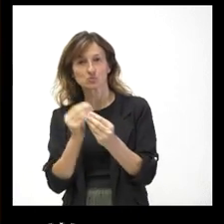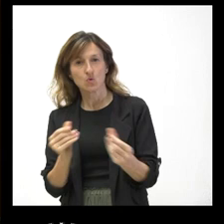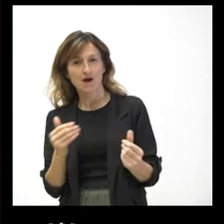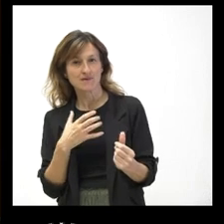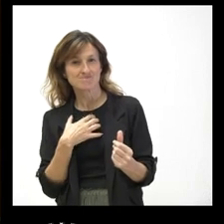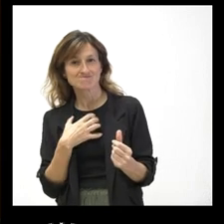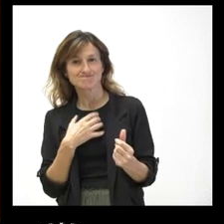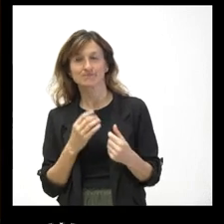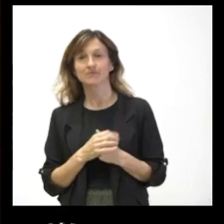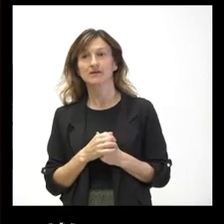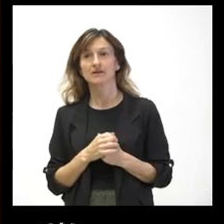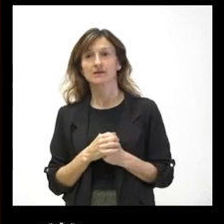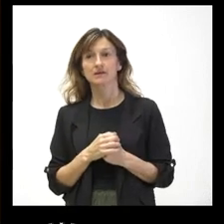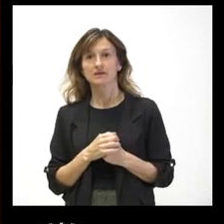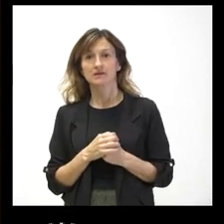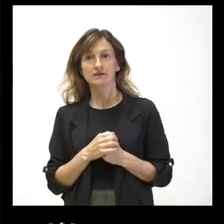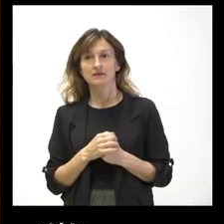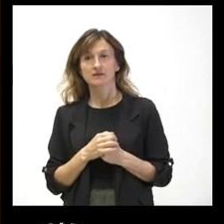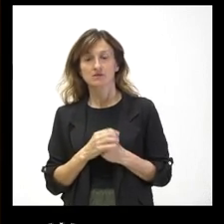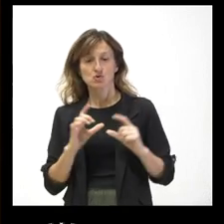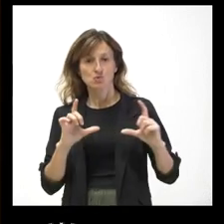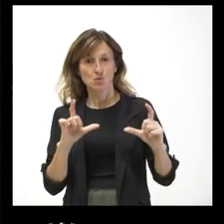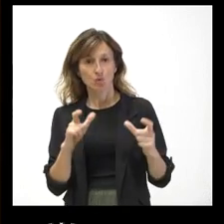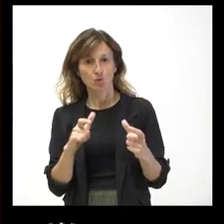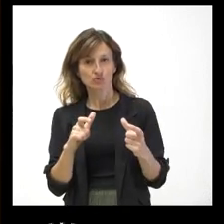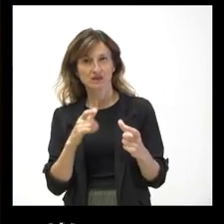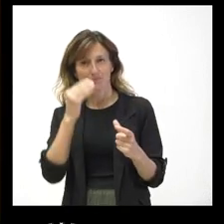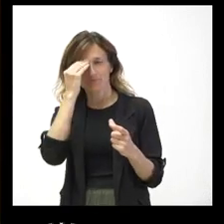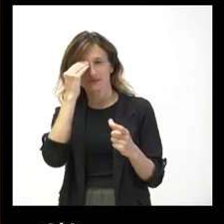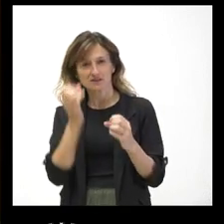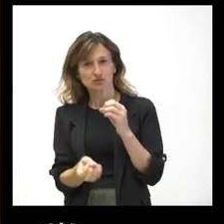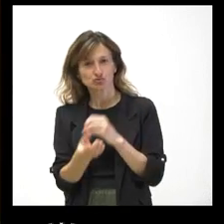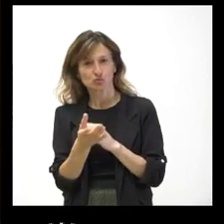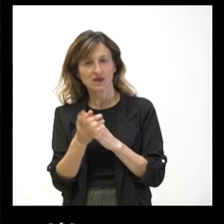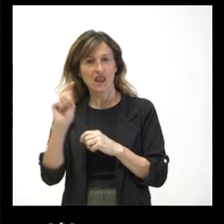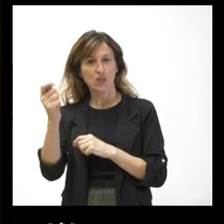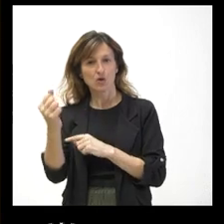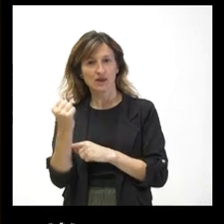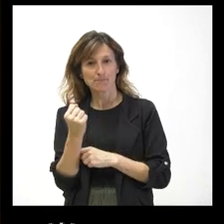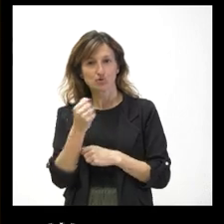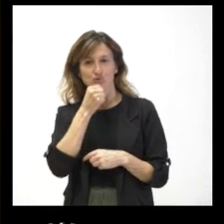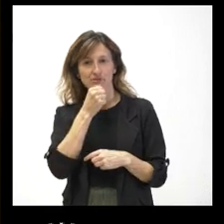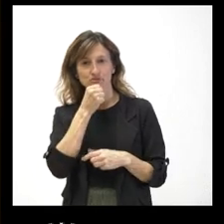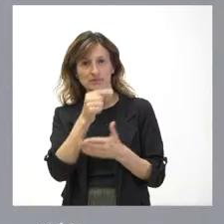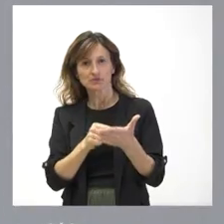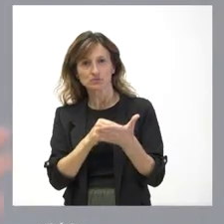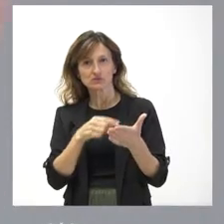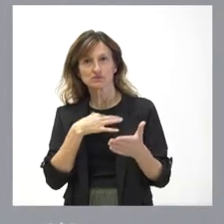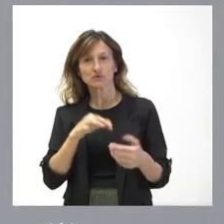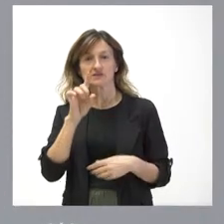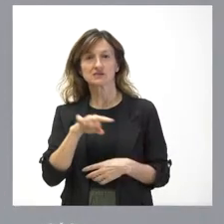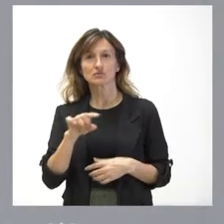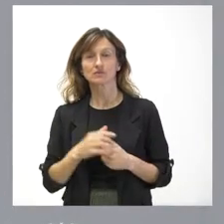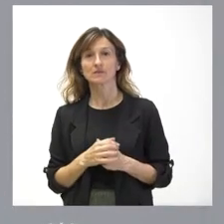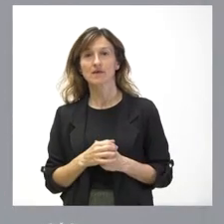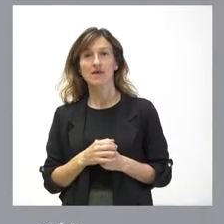este panorama Es realmente via que la junta pueda tener próximos presupuestos cree que va a lograr los apoyos necesarios en el psoe que es posible eso pues de momento